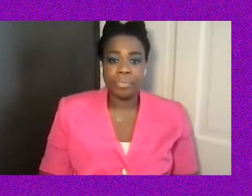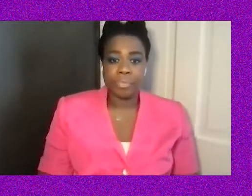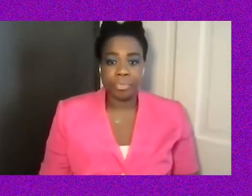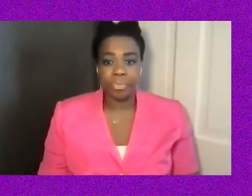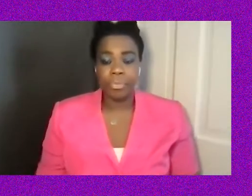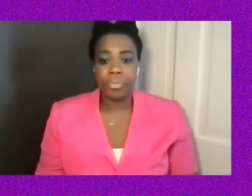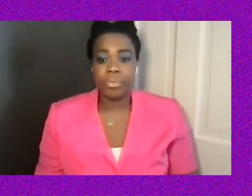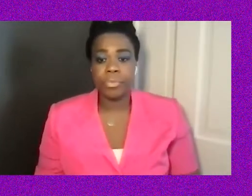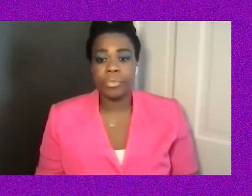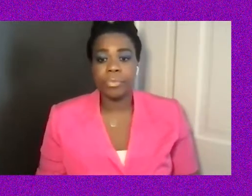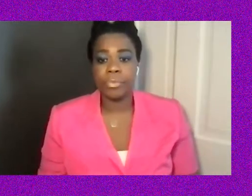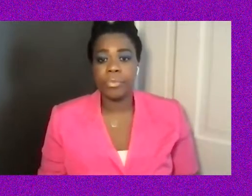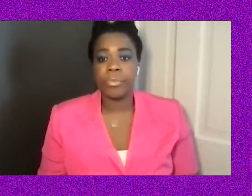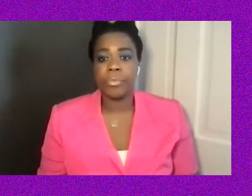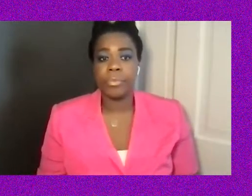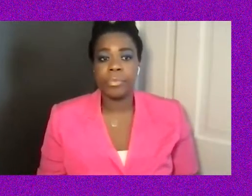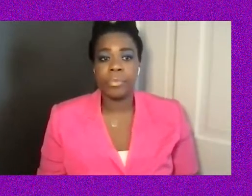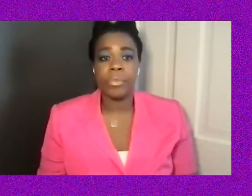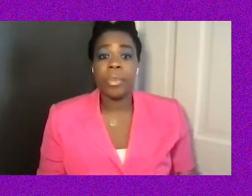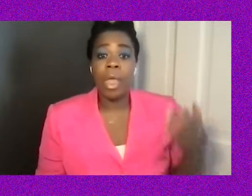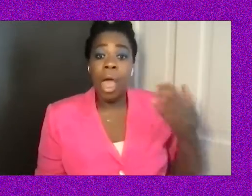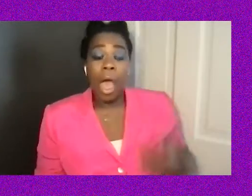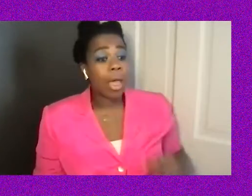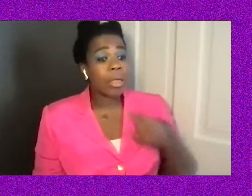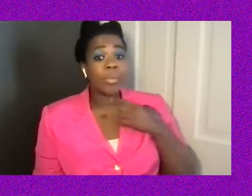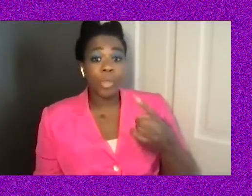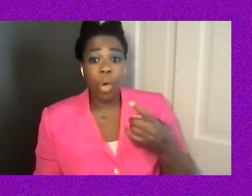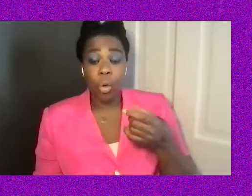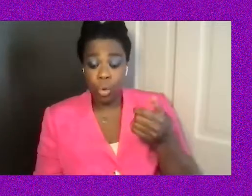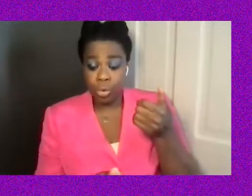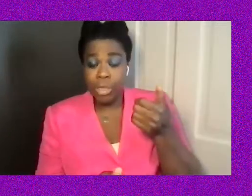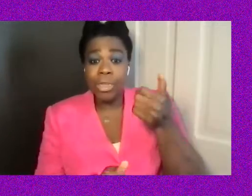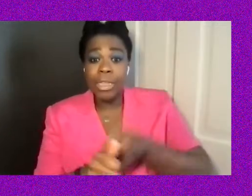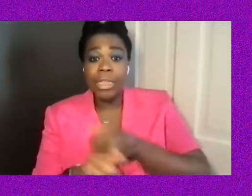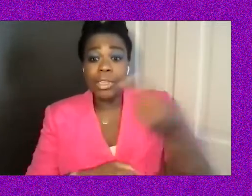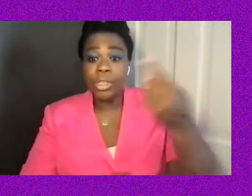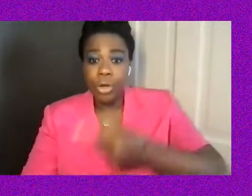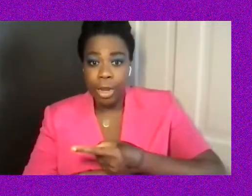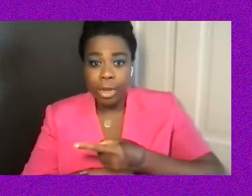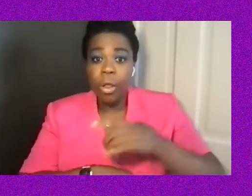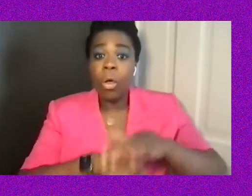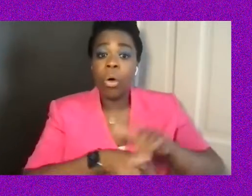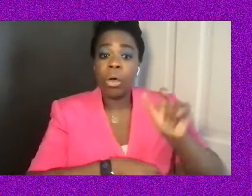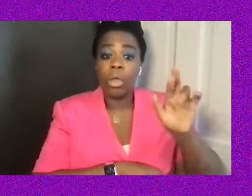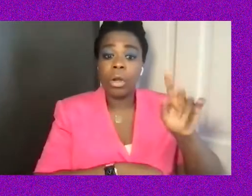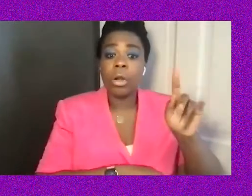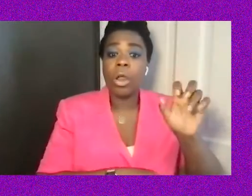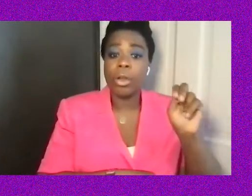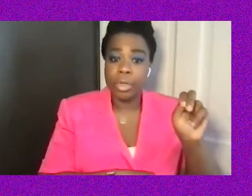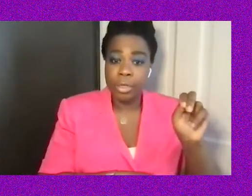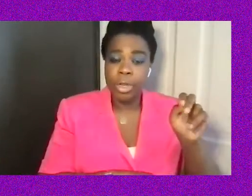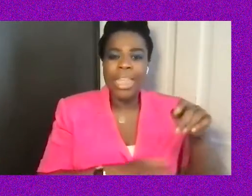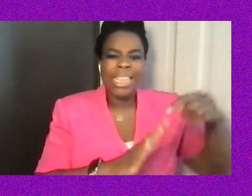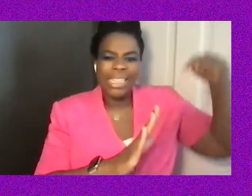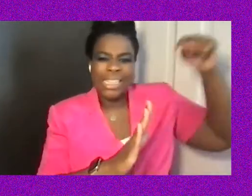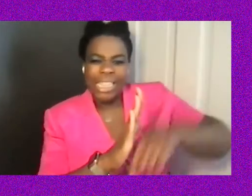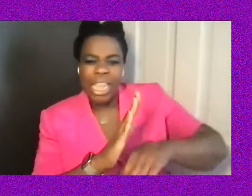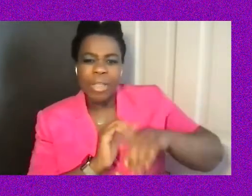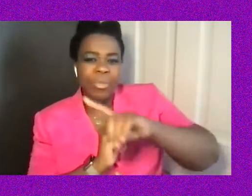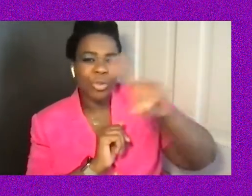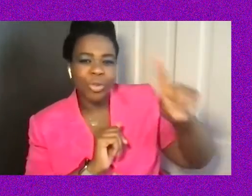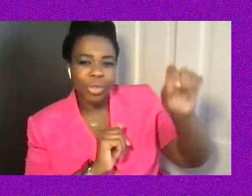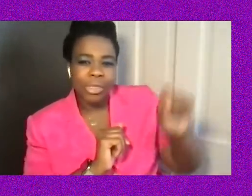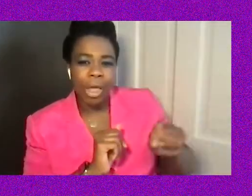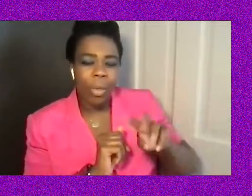La calle de Larkin, para Adela. Each day, me dicen todos los días en esta calle de Larkin, en